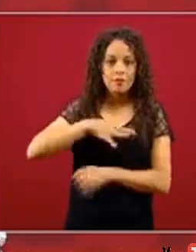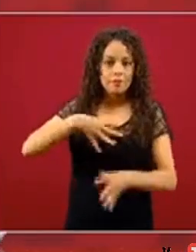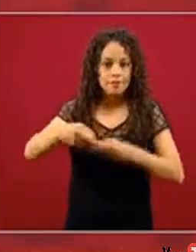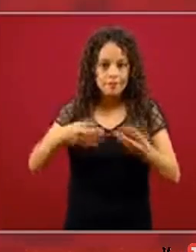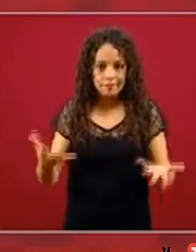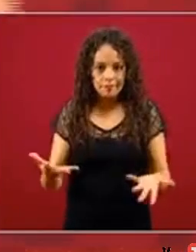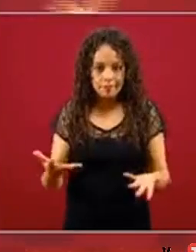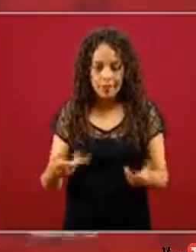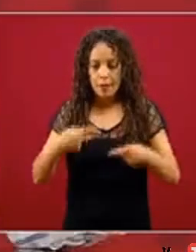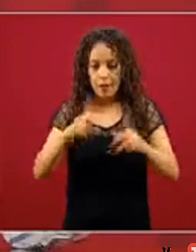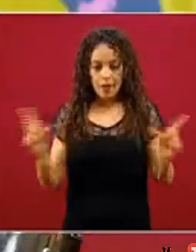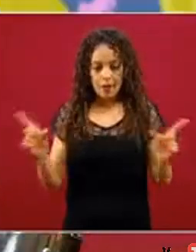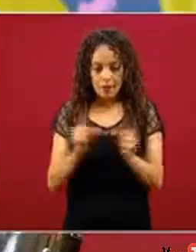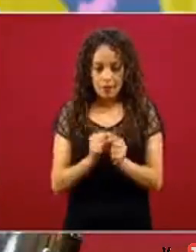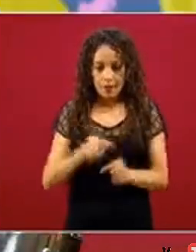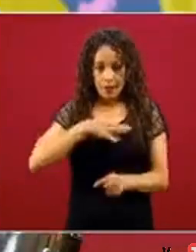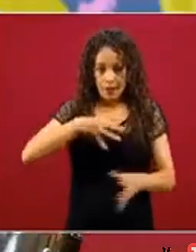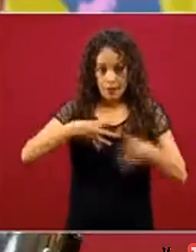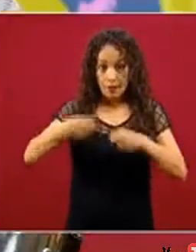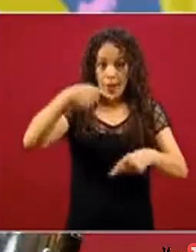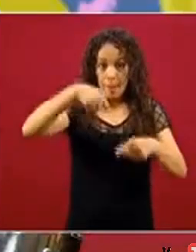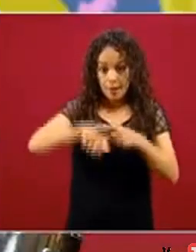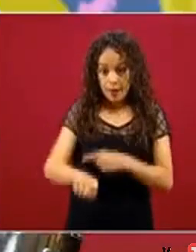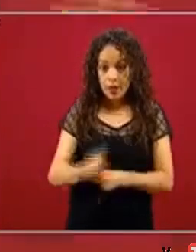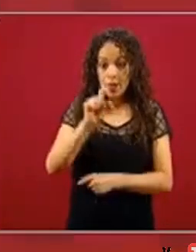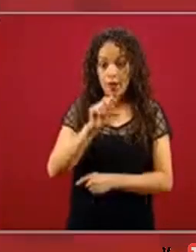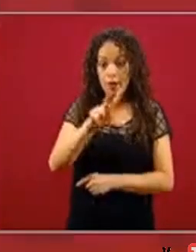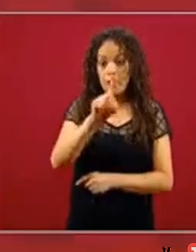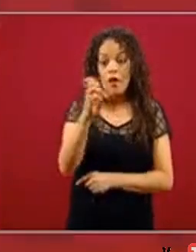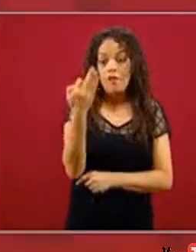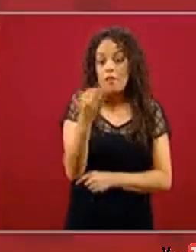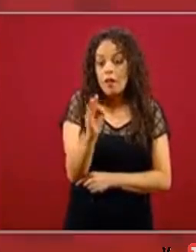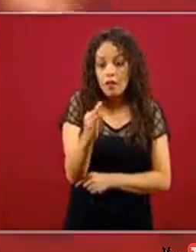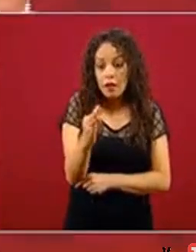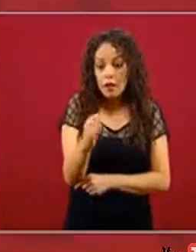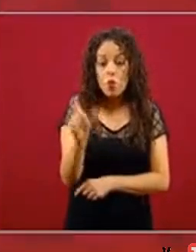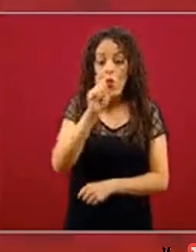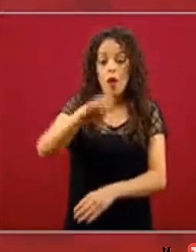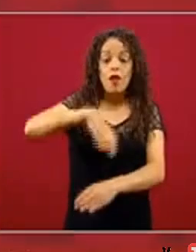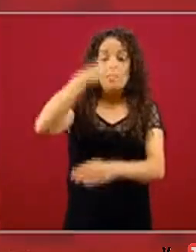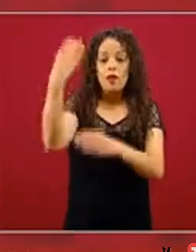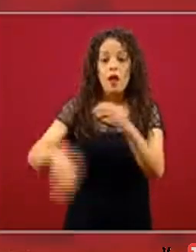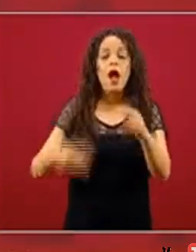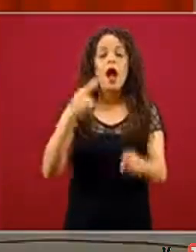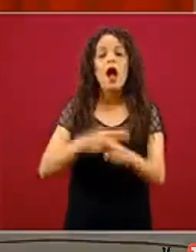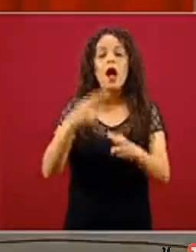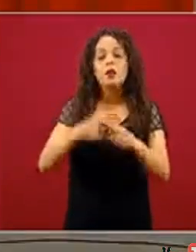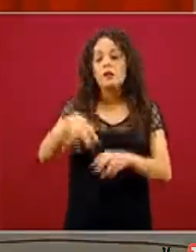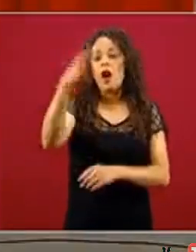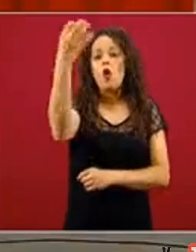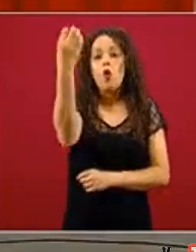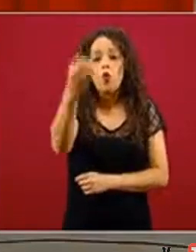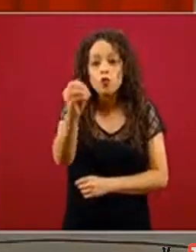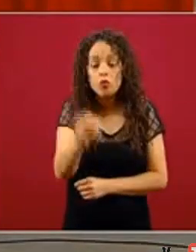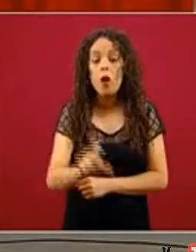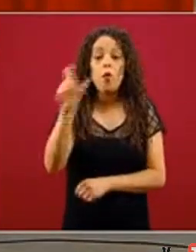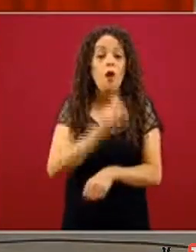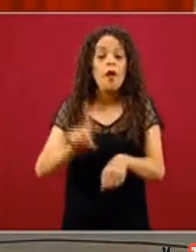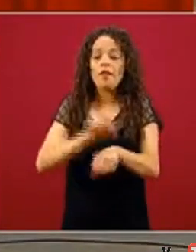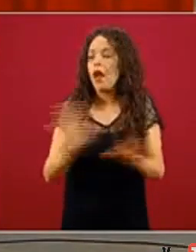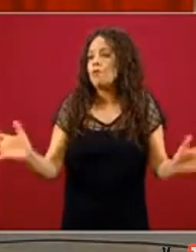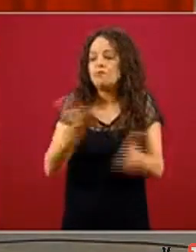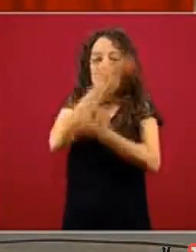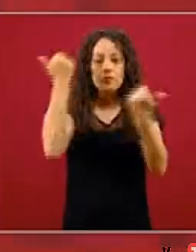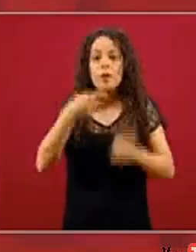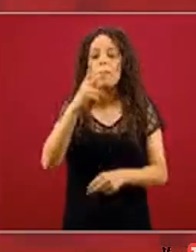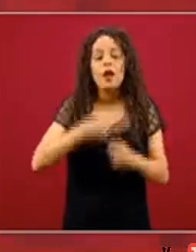febrero y terminará en octubre, en algún momento de octubre, es la predicción. Y la otra que también es importante tener en